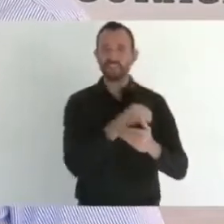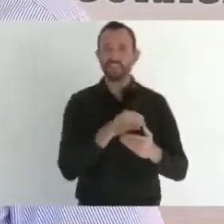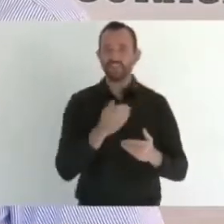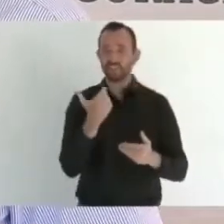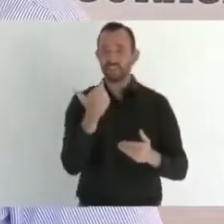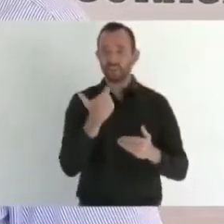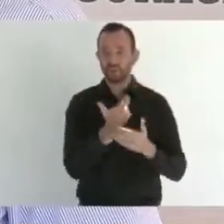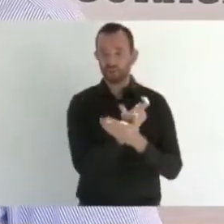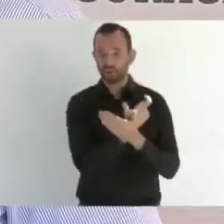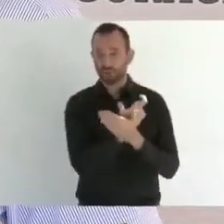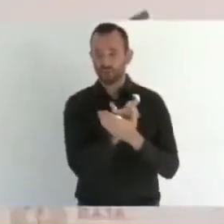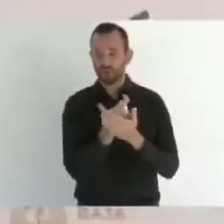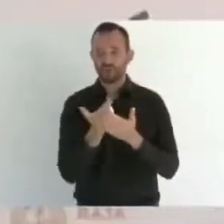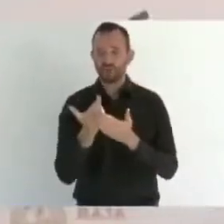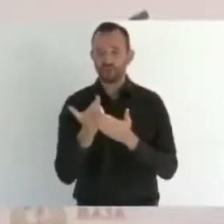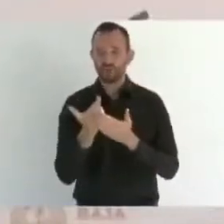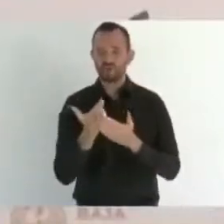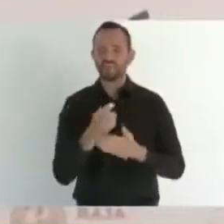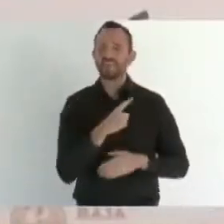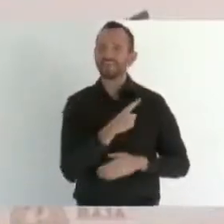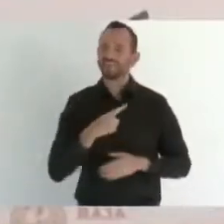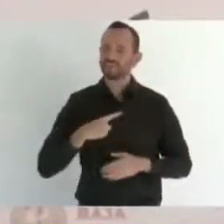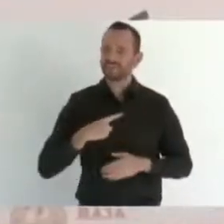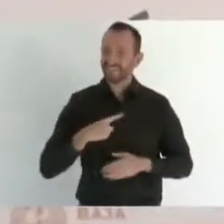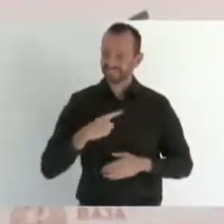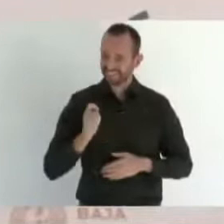en términos reales bajaba